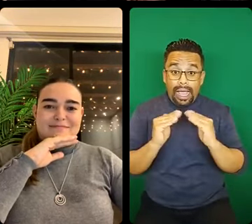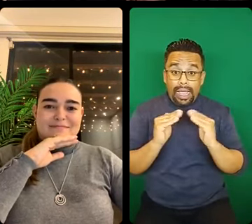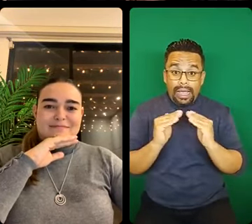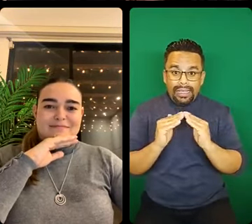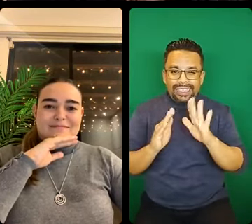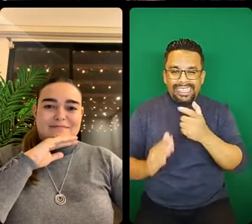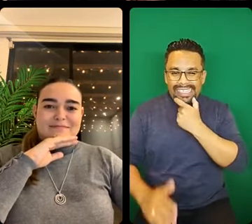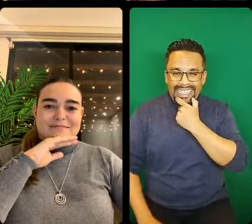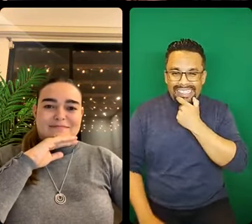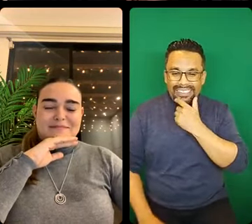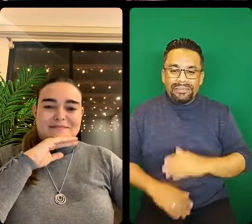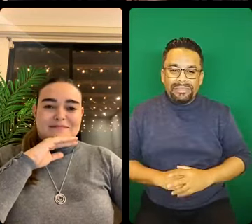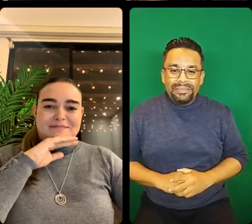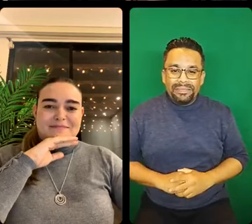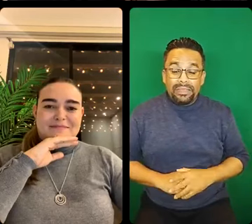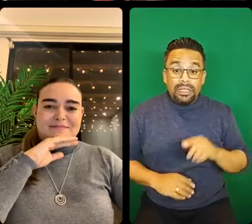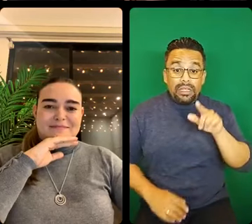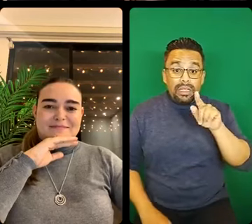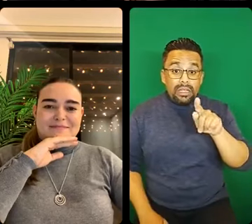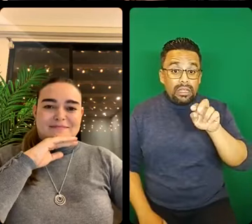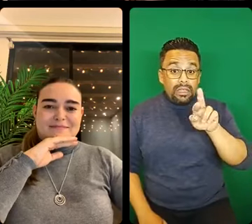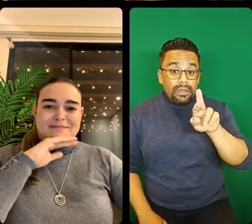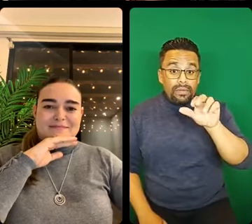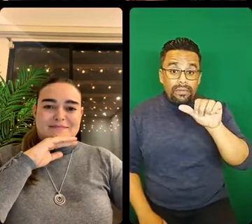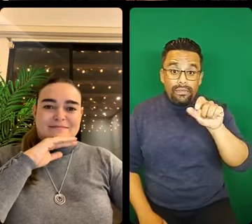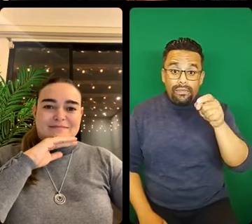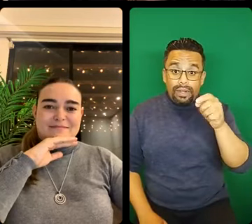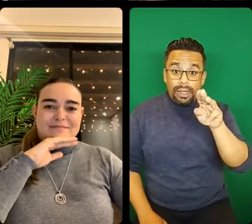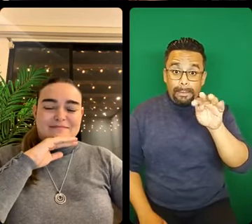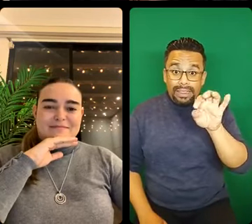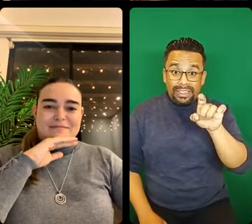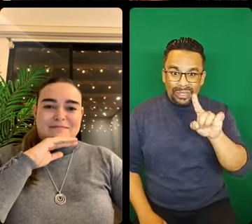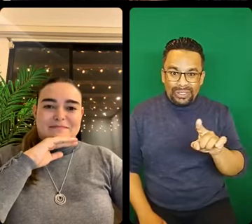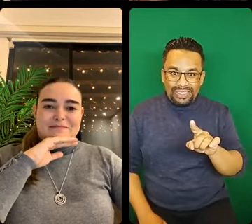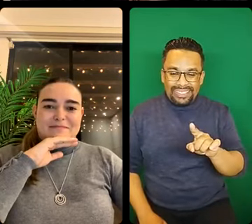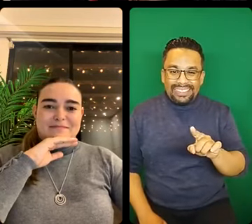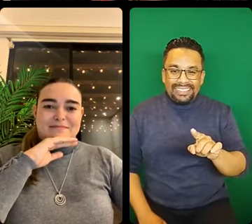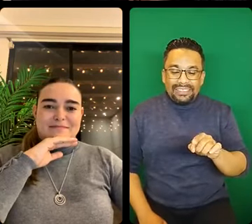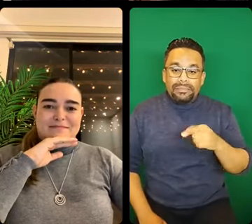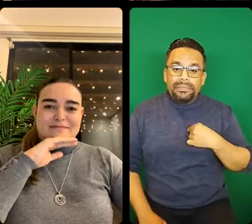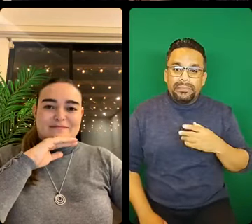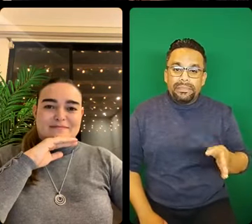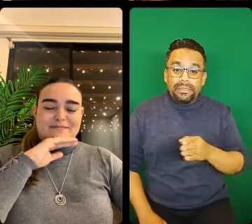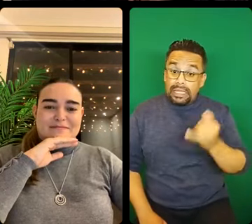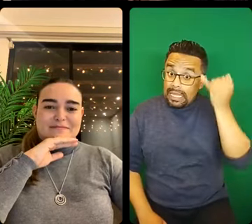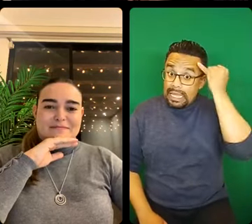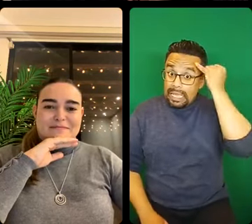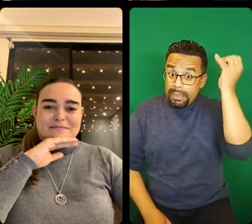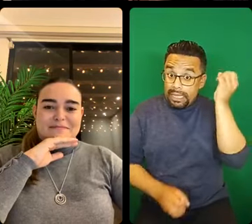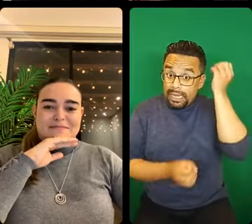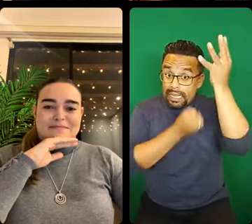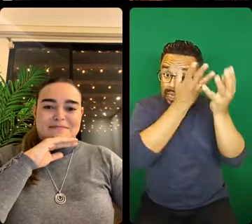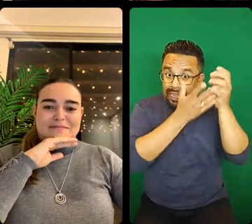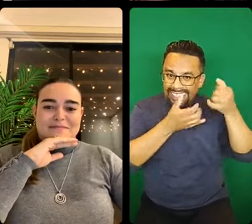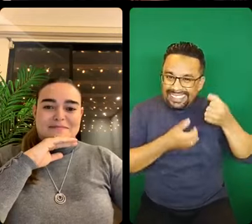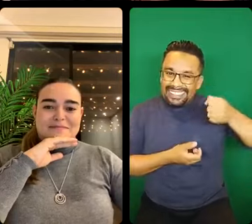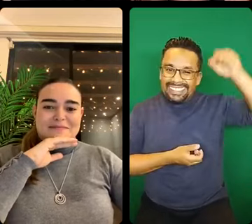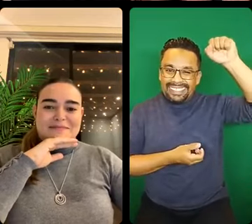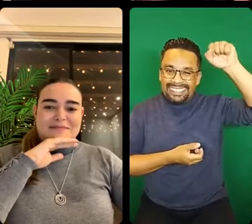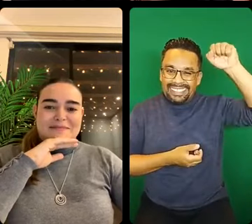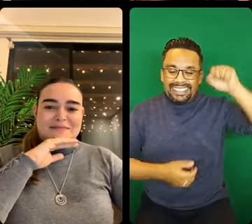Gómez. Fragmentos, Charit Sofía Balbuena. Imagina, crea y triunfa, Brandon